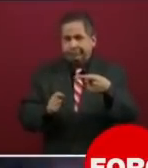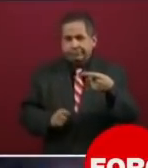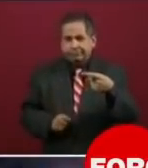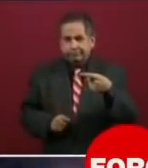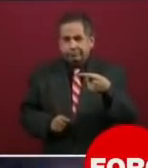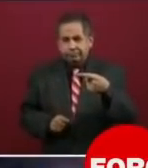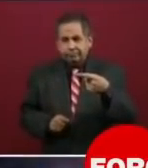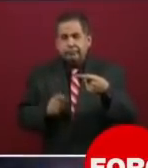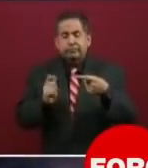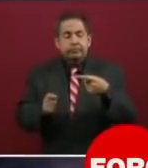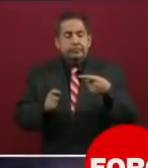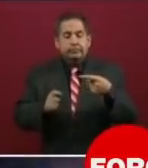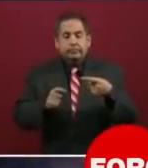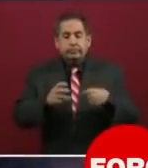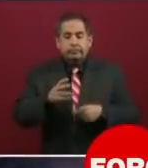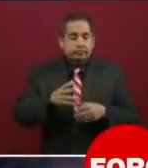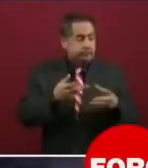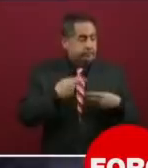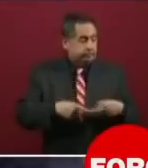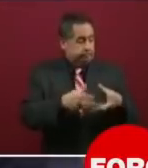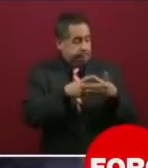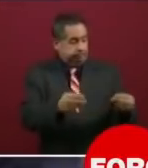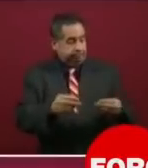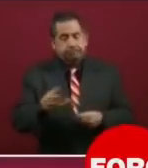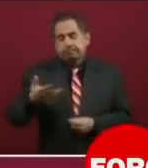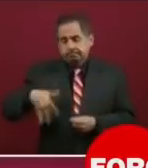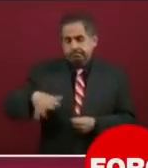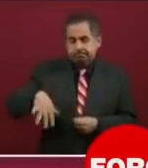es la búsqueda de desaparecidos